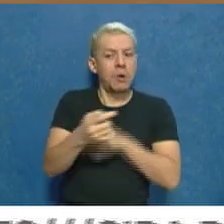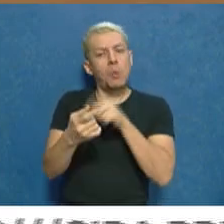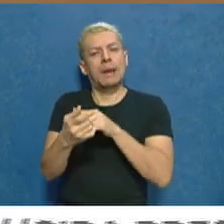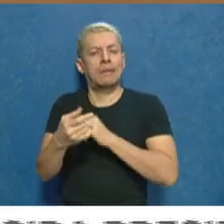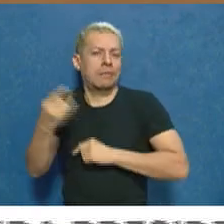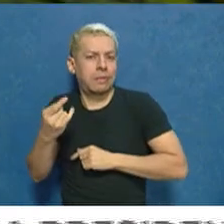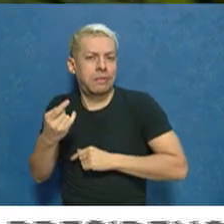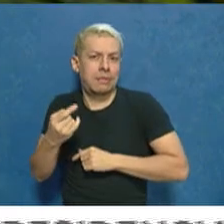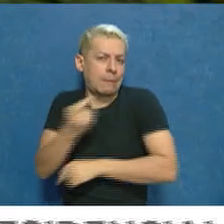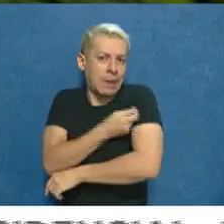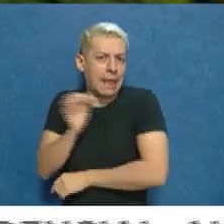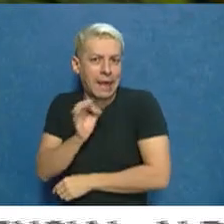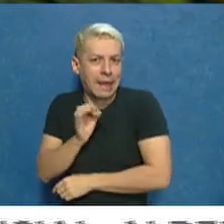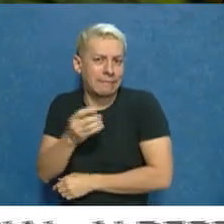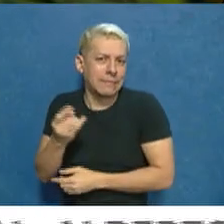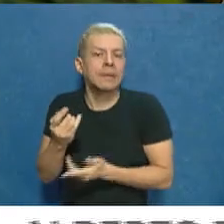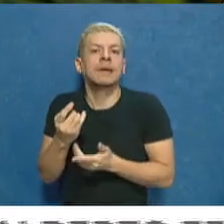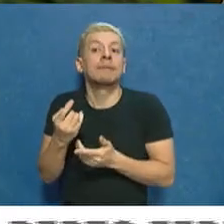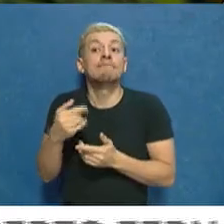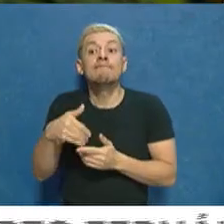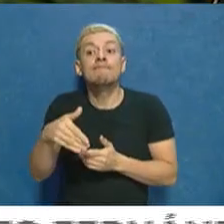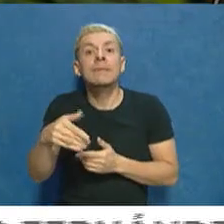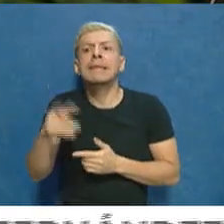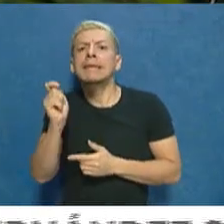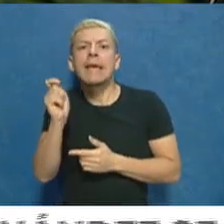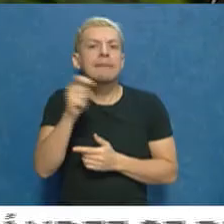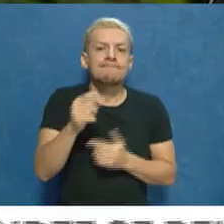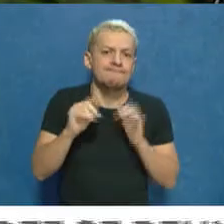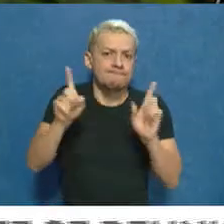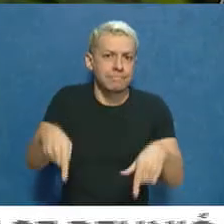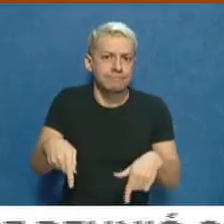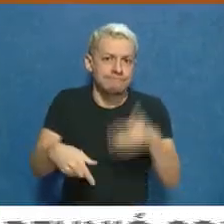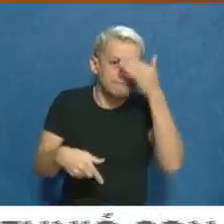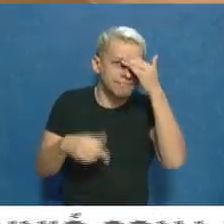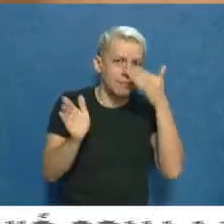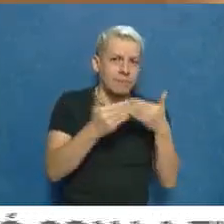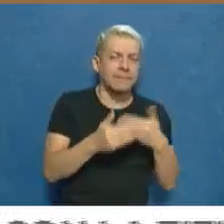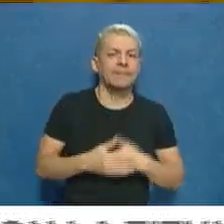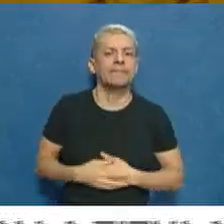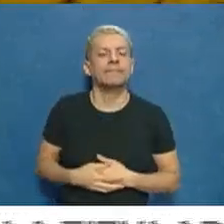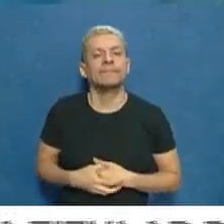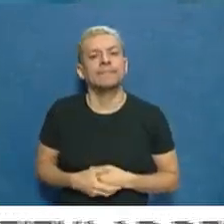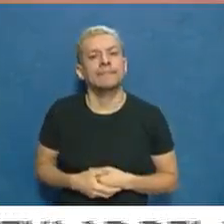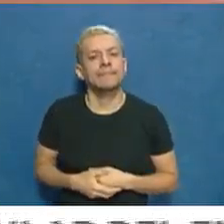placebo, pero hasta el final del protocolo no vamos a saber quién recibió cada cosa.